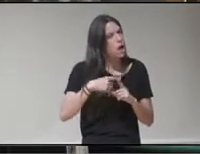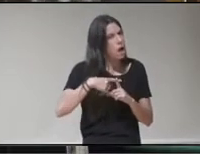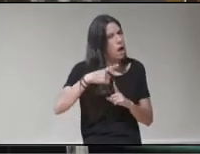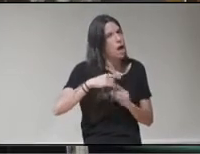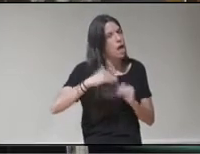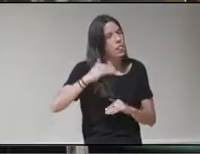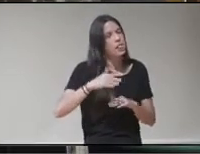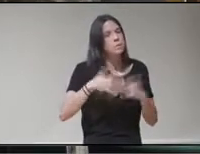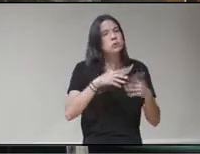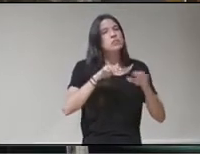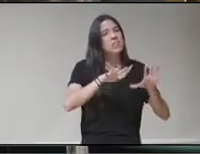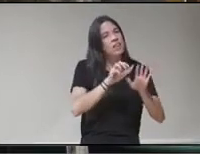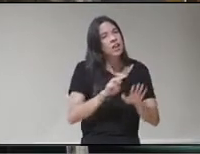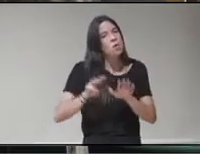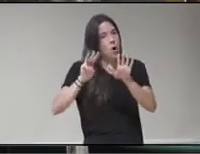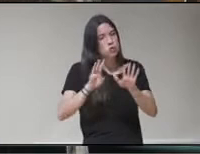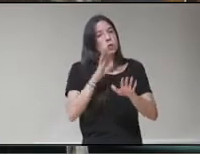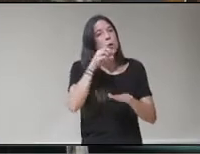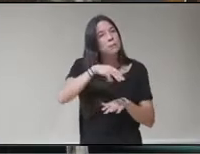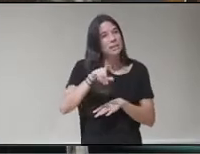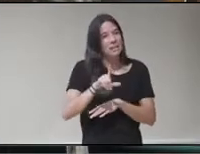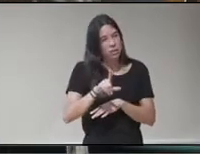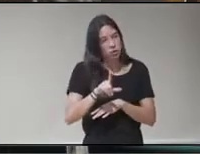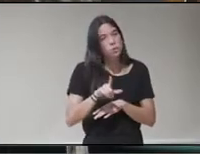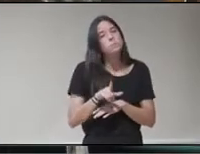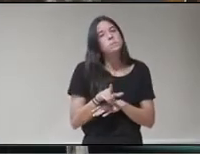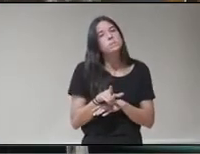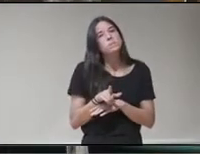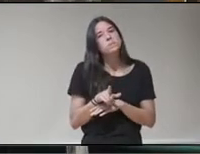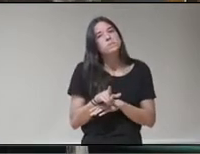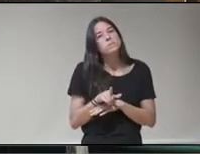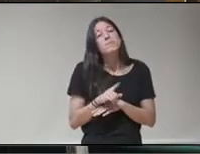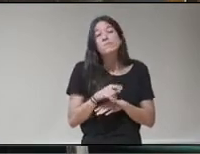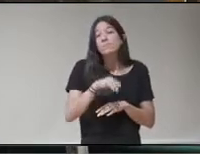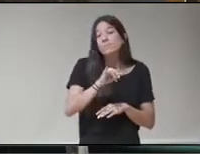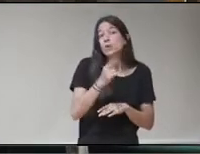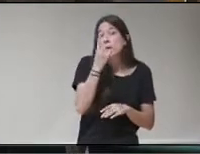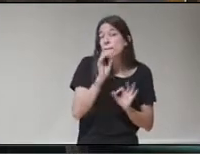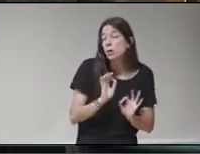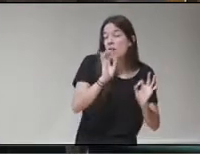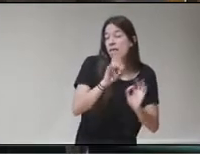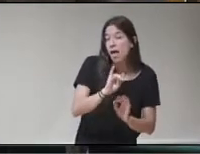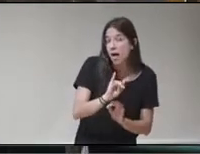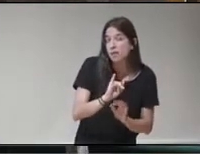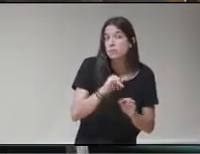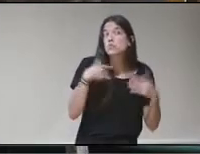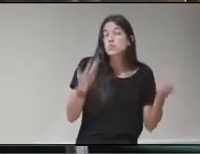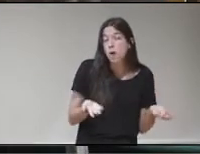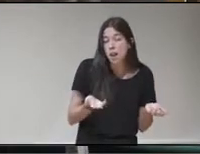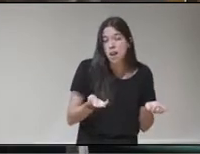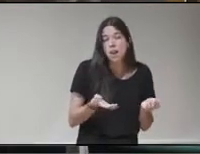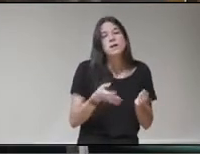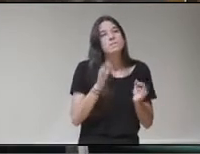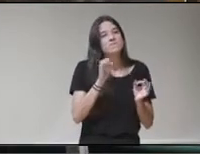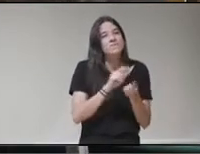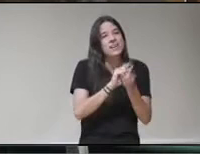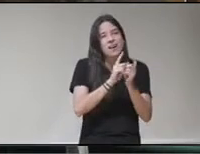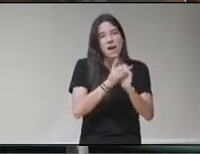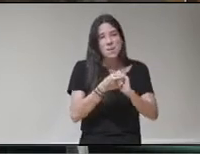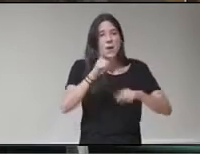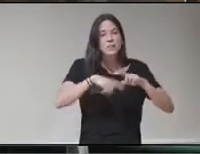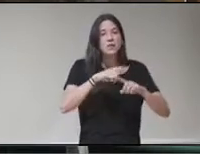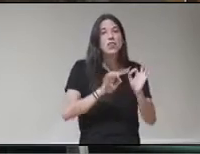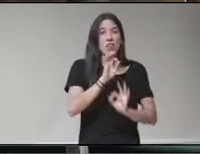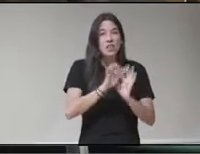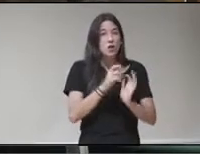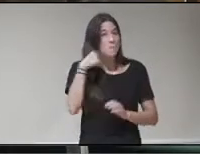a 8 por mililitro de exudado vaginal, y tiene una peculiaridad esta microbiota, y es que cambia con el ciclo